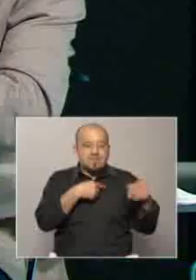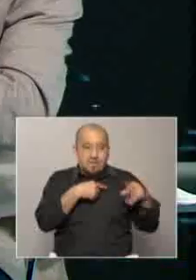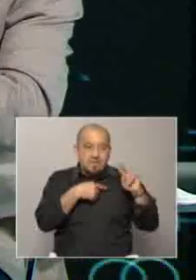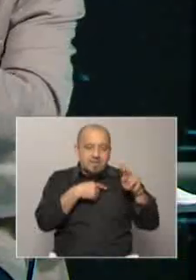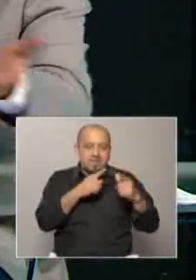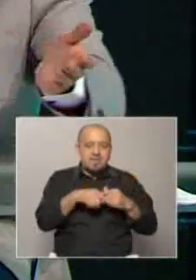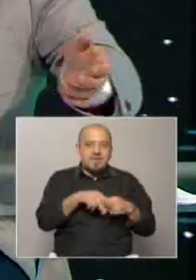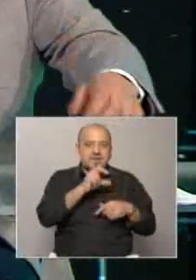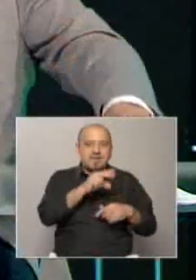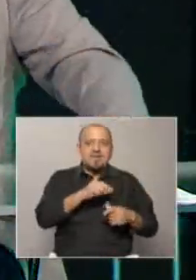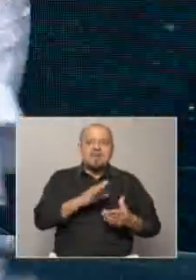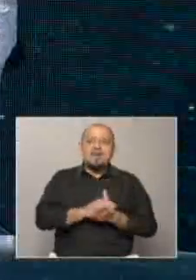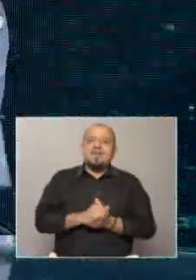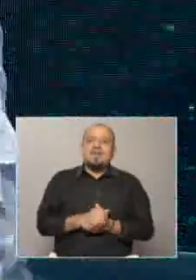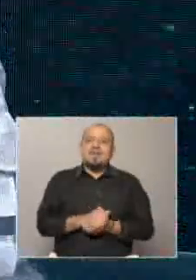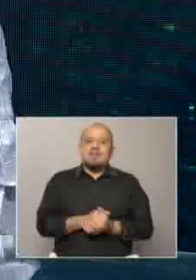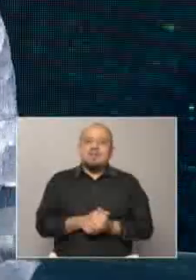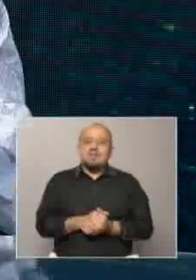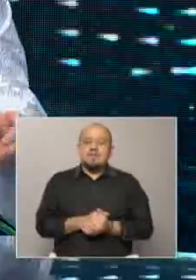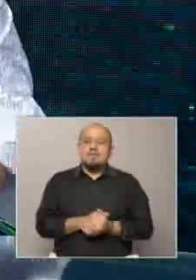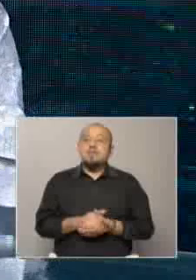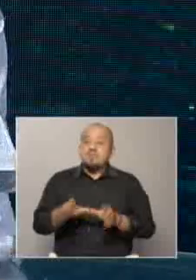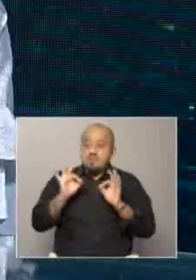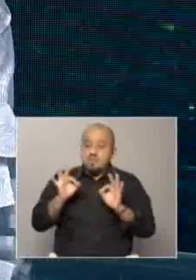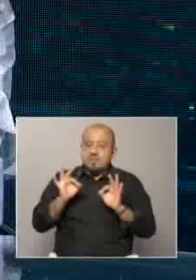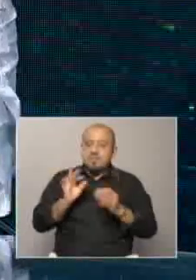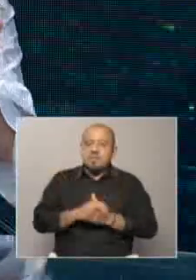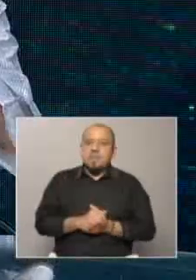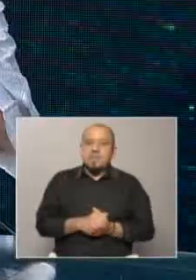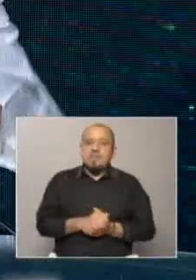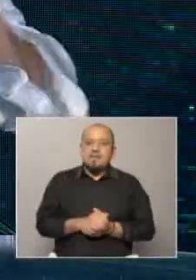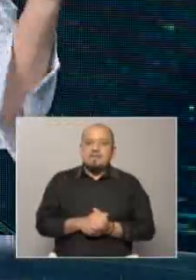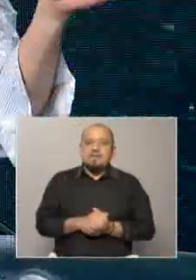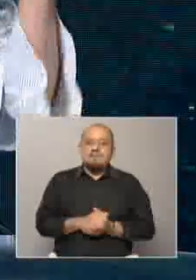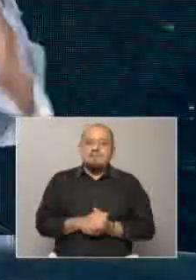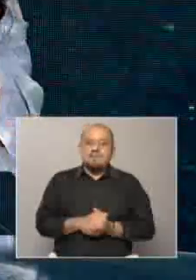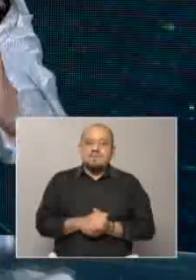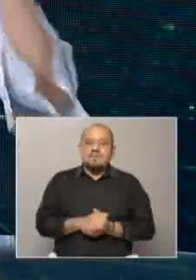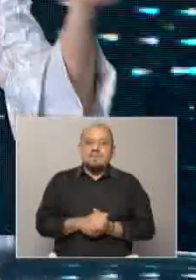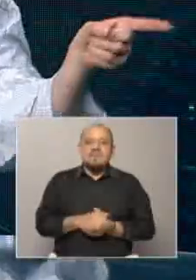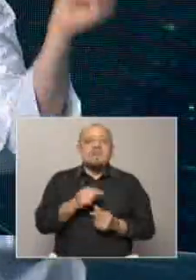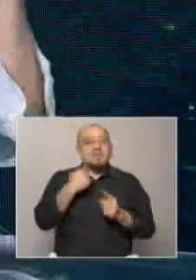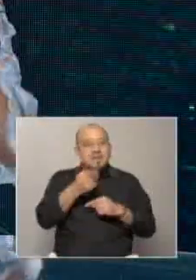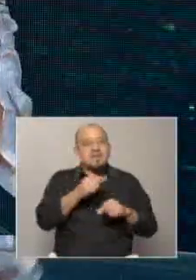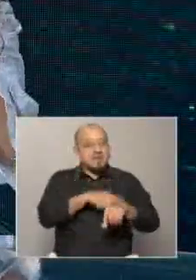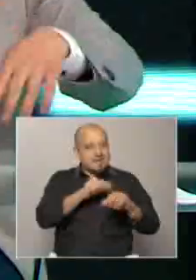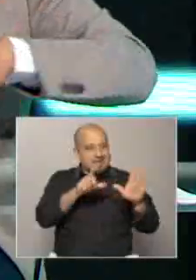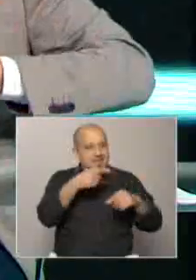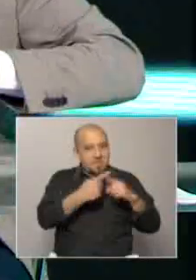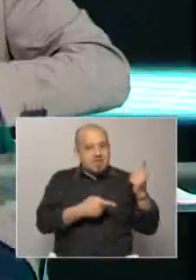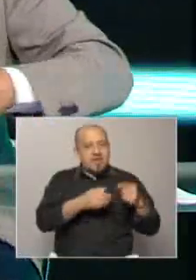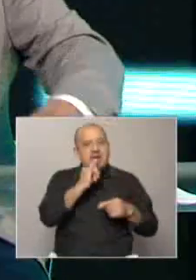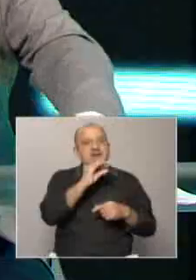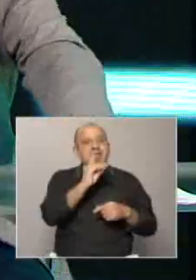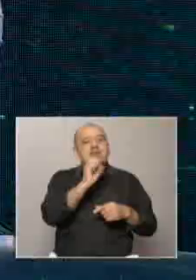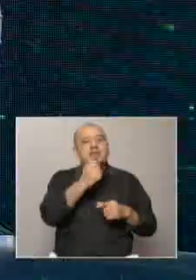te hace la crítica acá en vivo, es fantástico. Está bueno, tremendo. ¿Pasaron bien? Pasamos muy bien. Bueno, mañana, sigo pasando chicos, mañana recuerden 19:30,